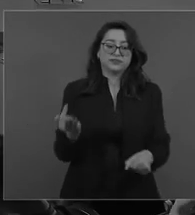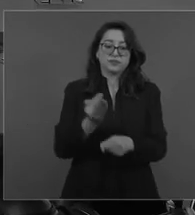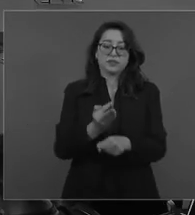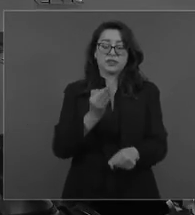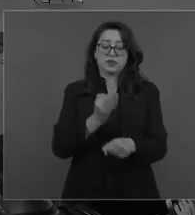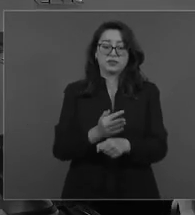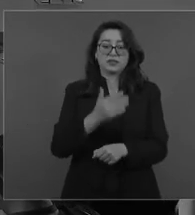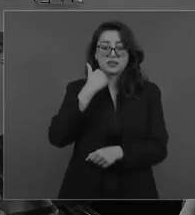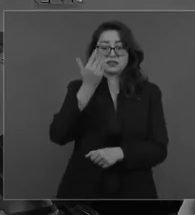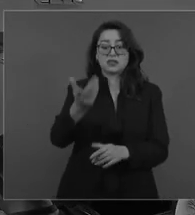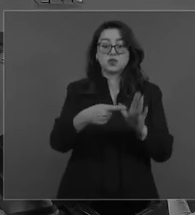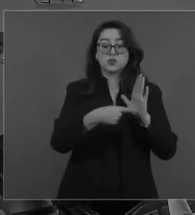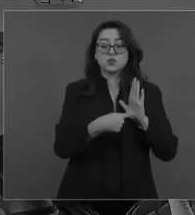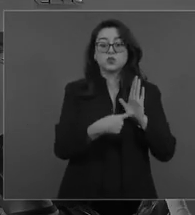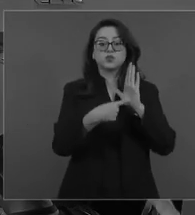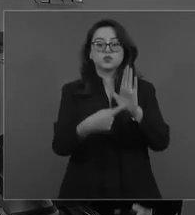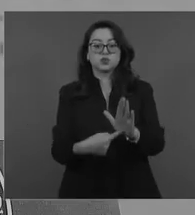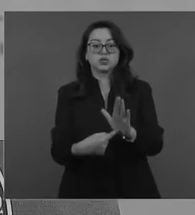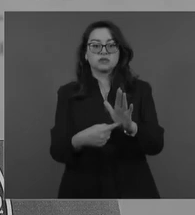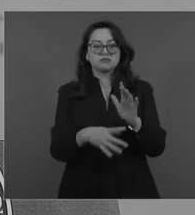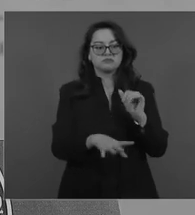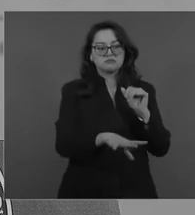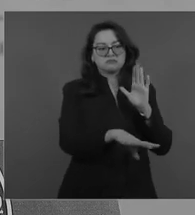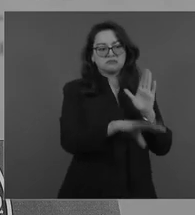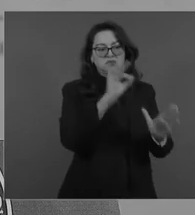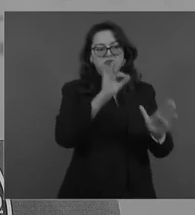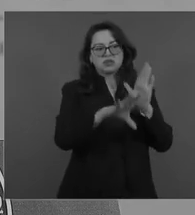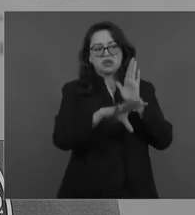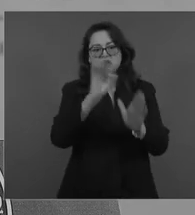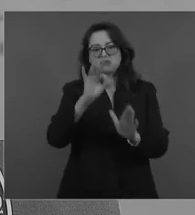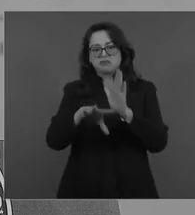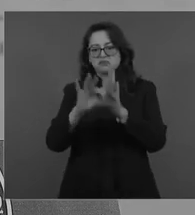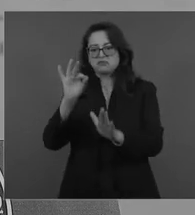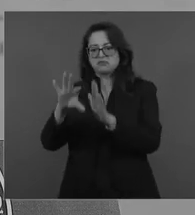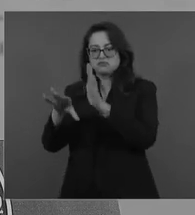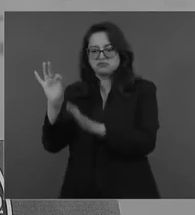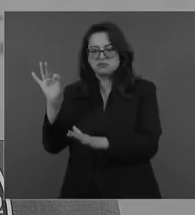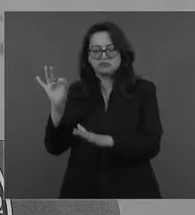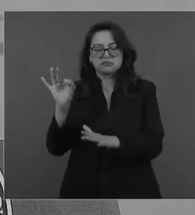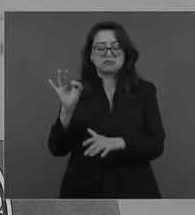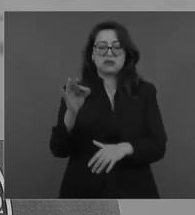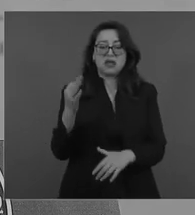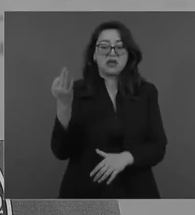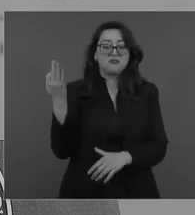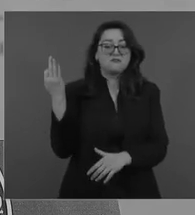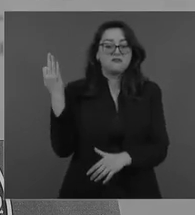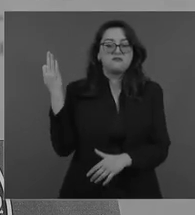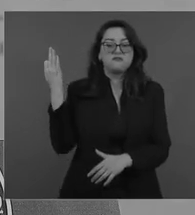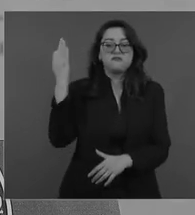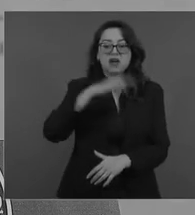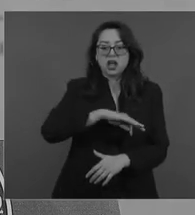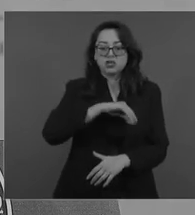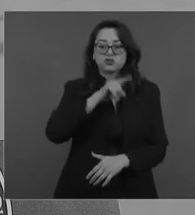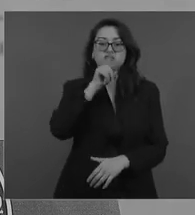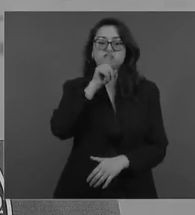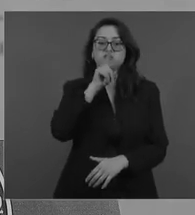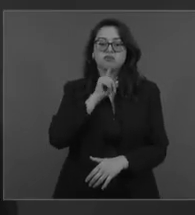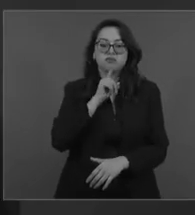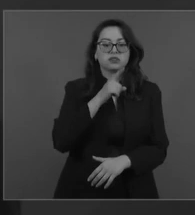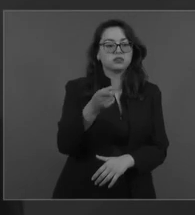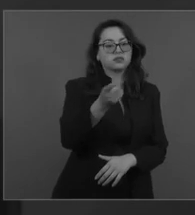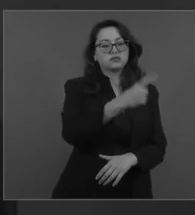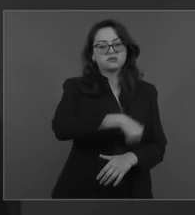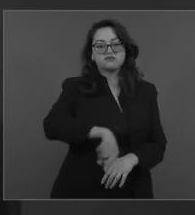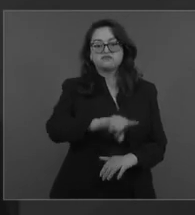las mentiras de la semana una selección de falsedades desde que el huracán Otis tocó tierra